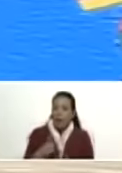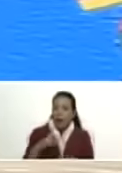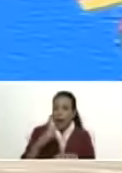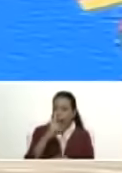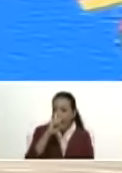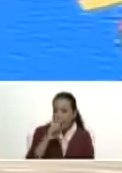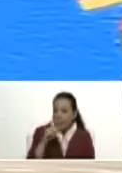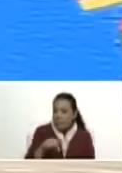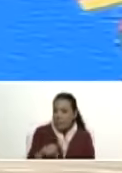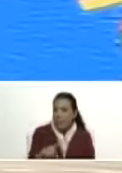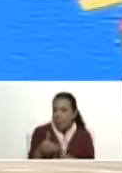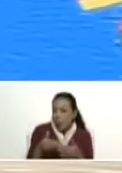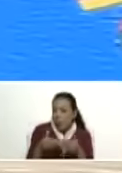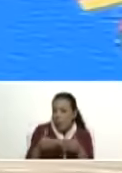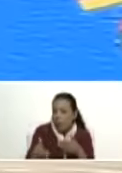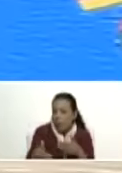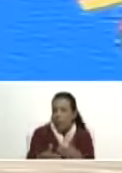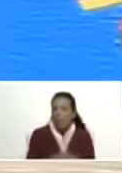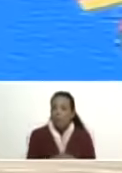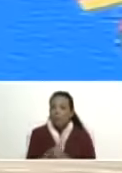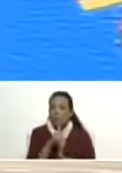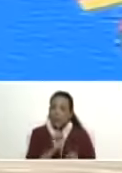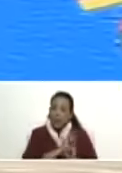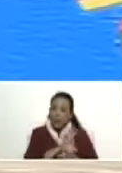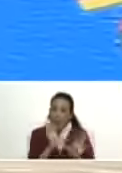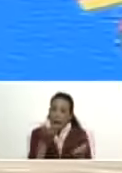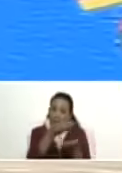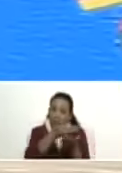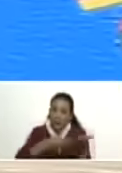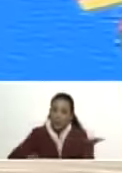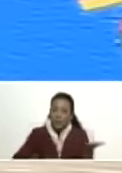tengan más fresco la información.